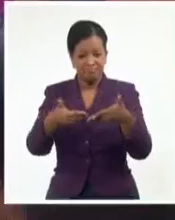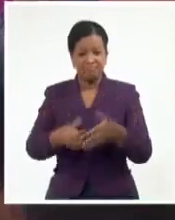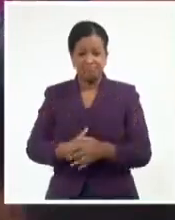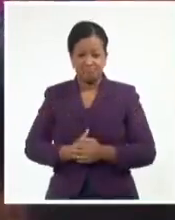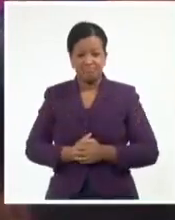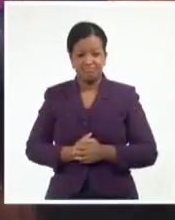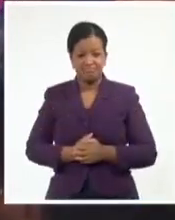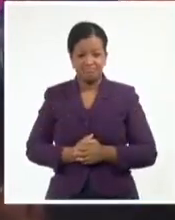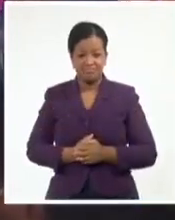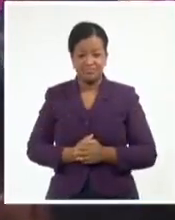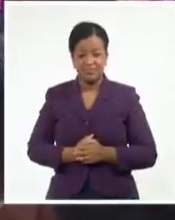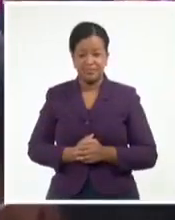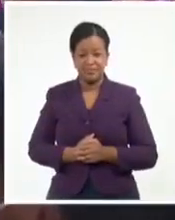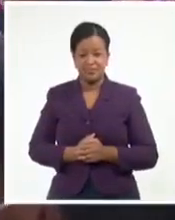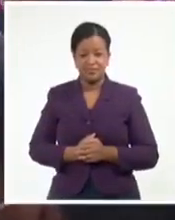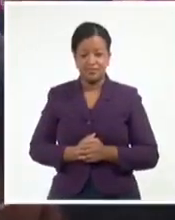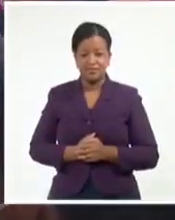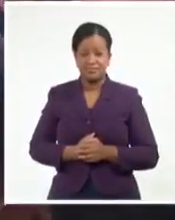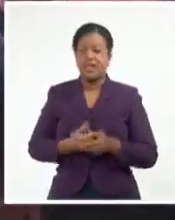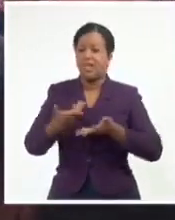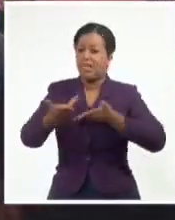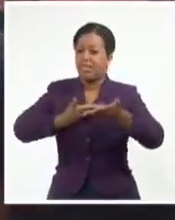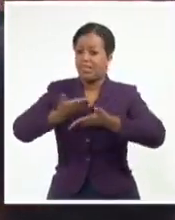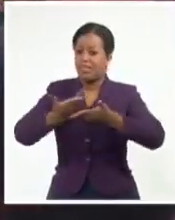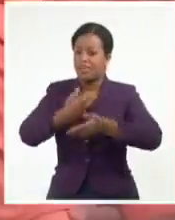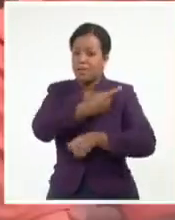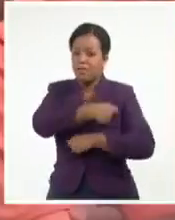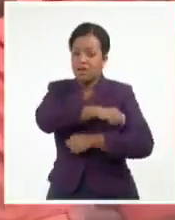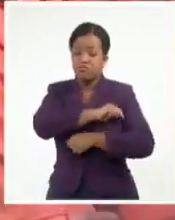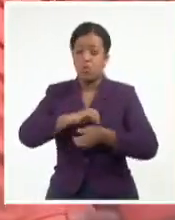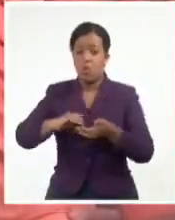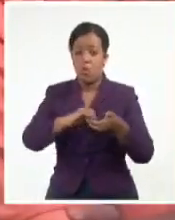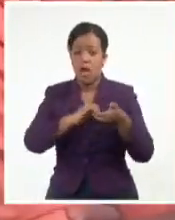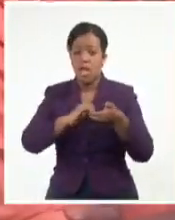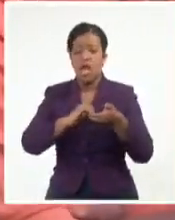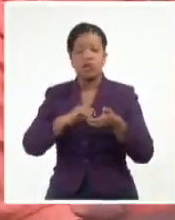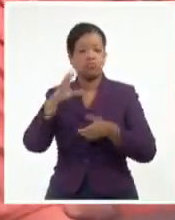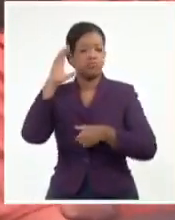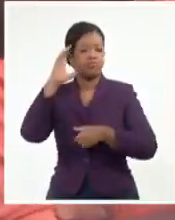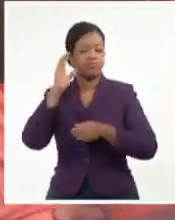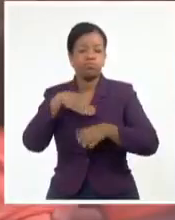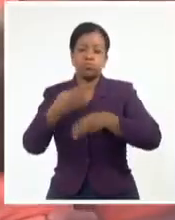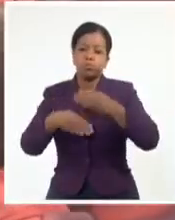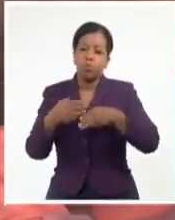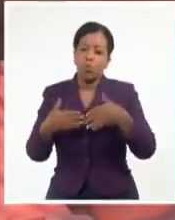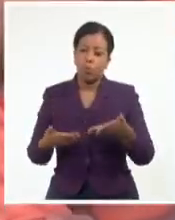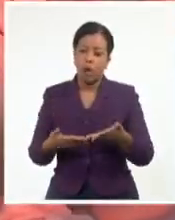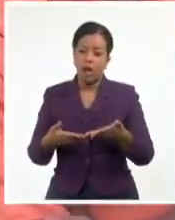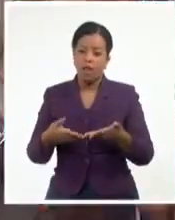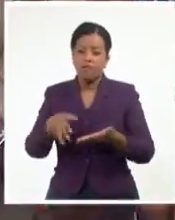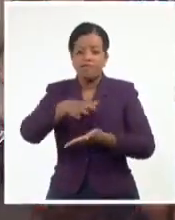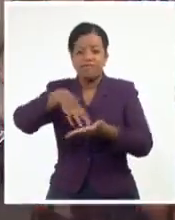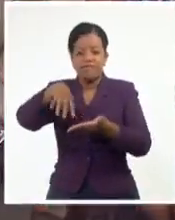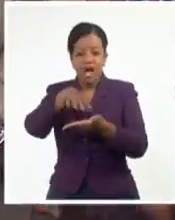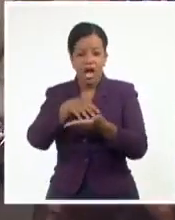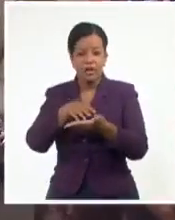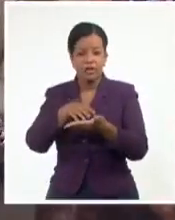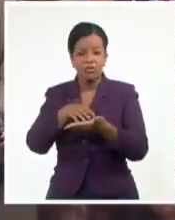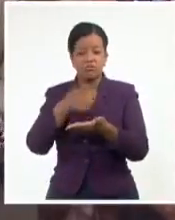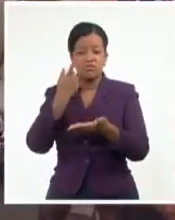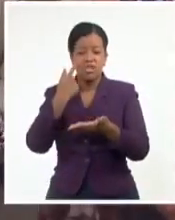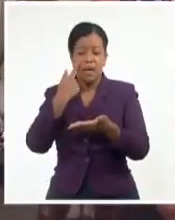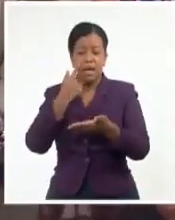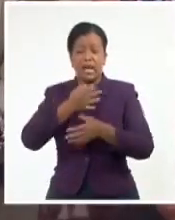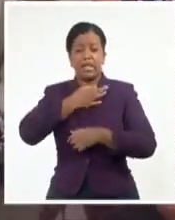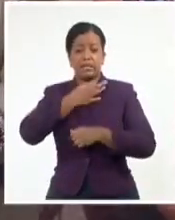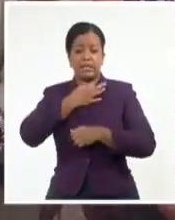Que no podemos. En intercambio con la población, el compañero Lazo conoció de las inquietudes de los vecinos del barrio Chávez, uno de los más vulnerables